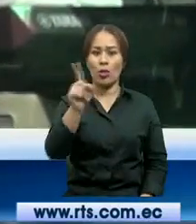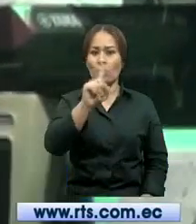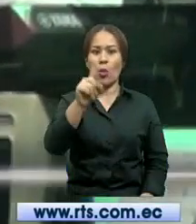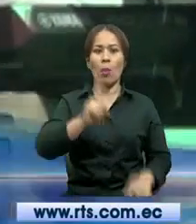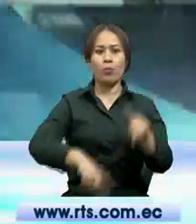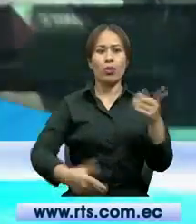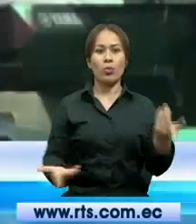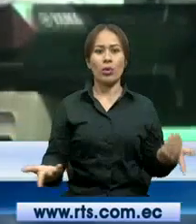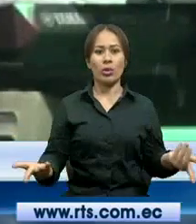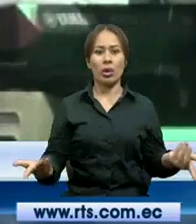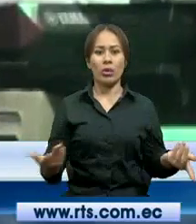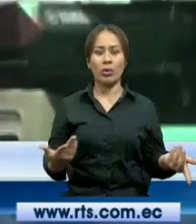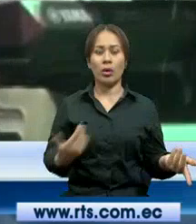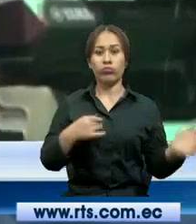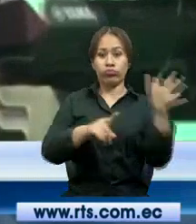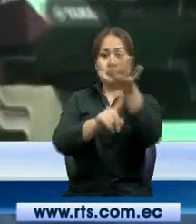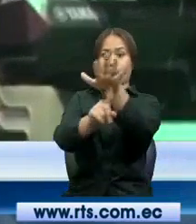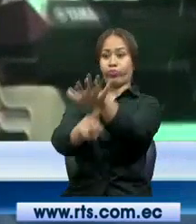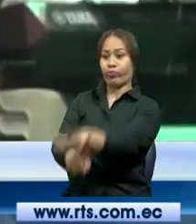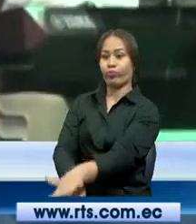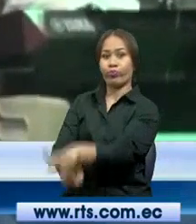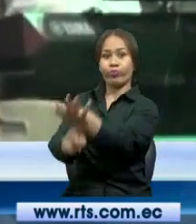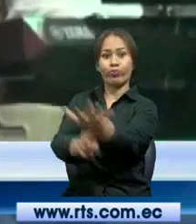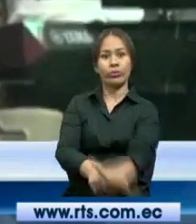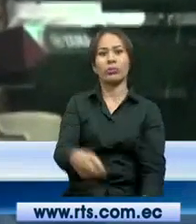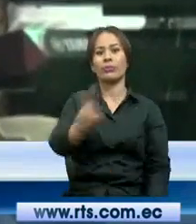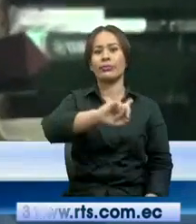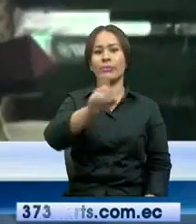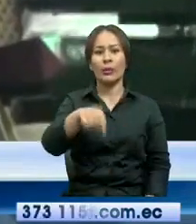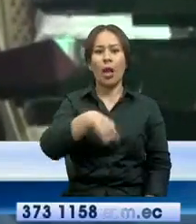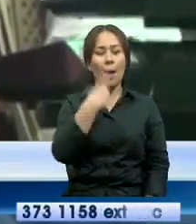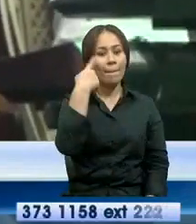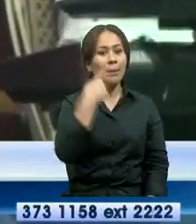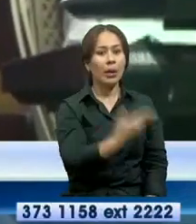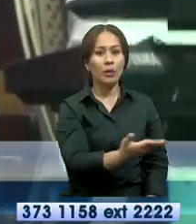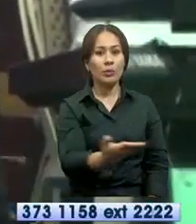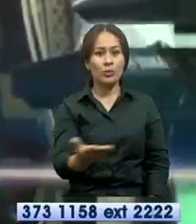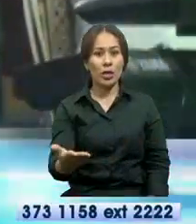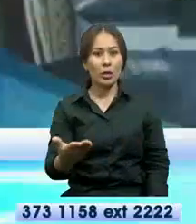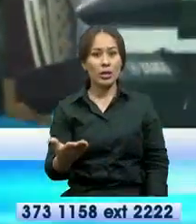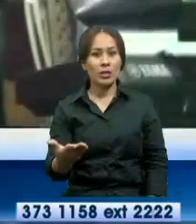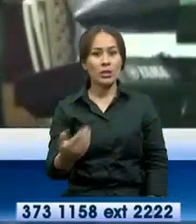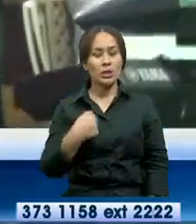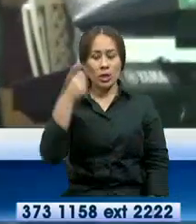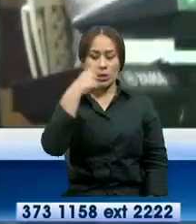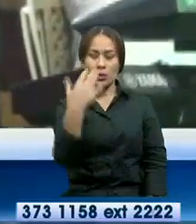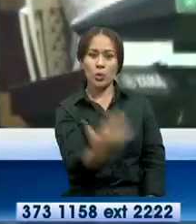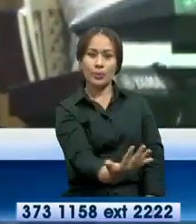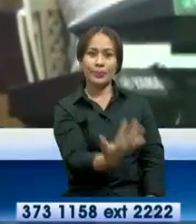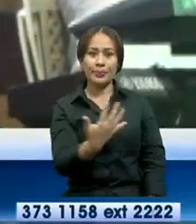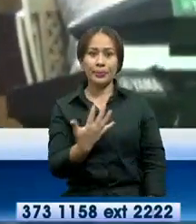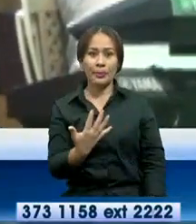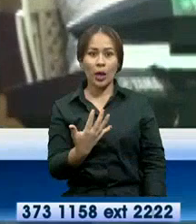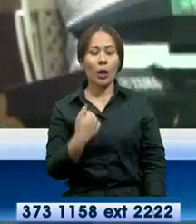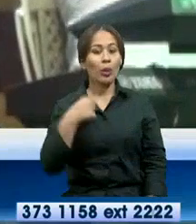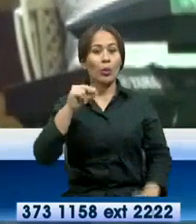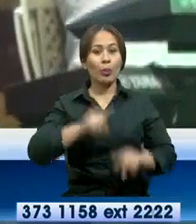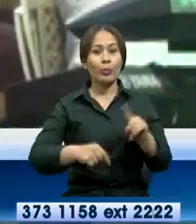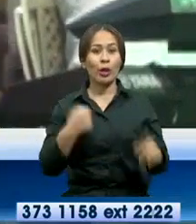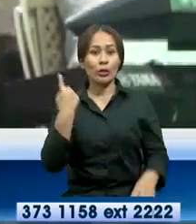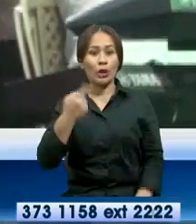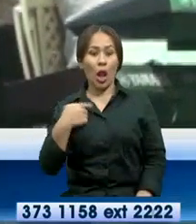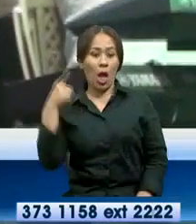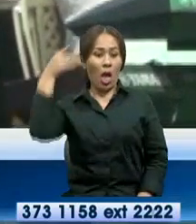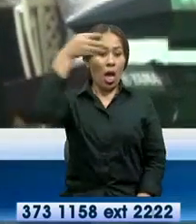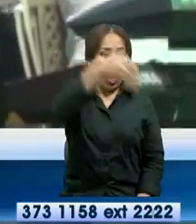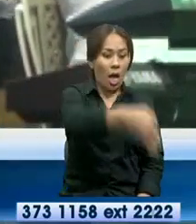puede hacer absolutamente nada. Para ustedes, sin ustedes, no puede ser. Todo